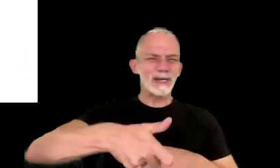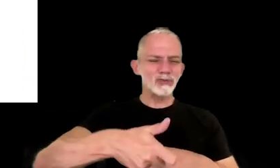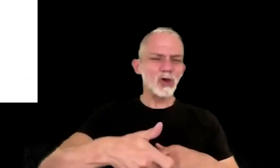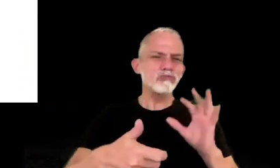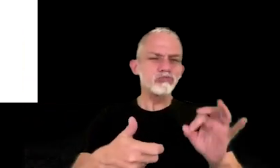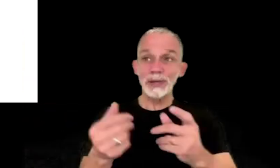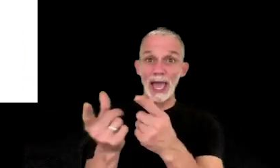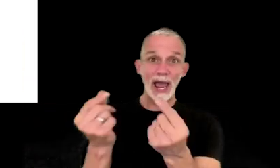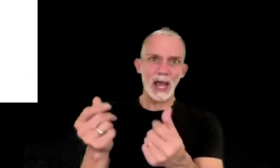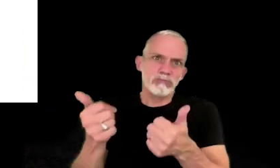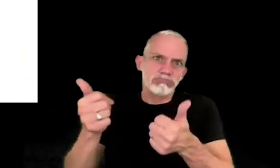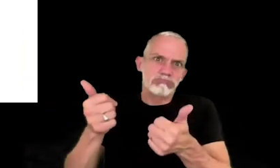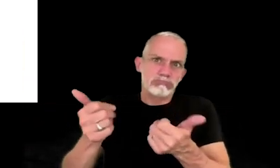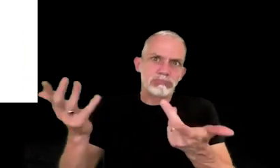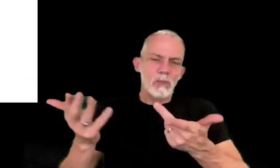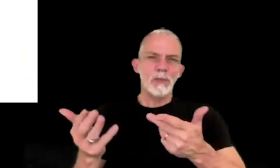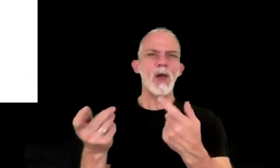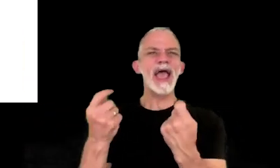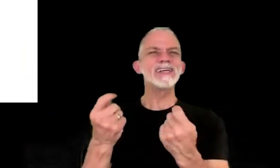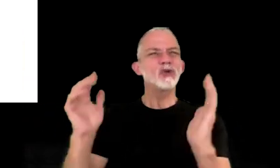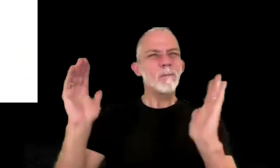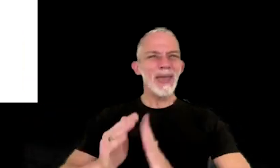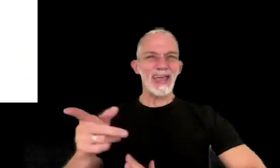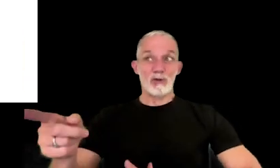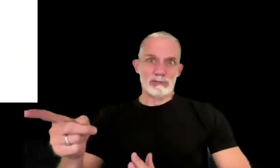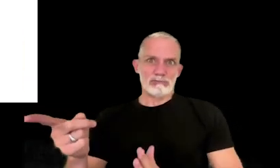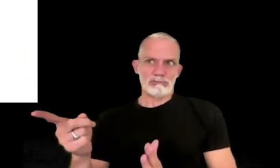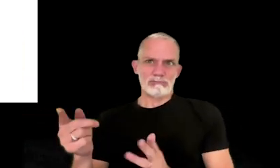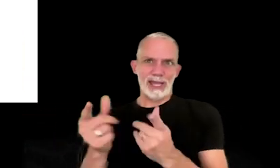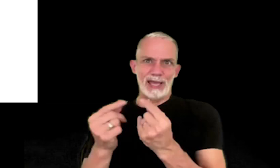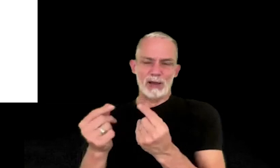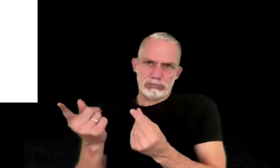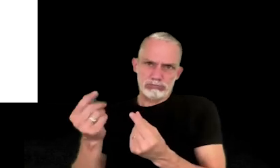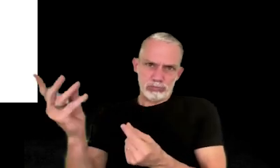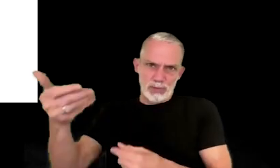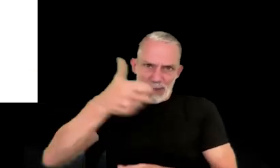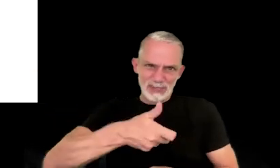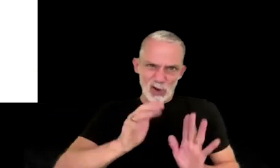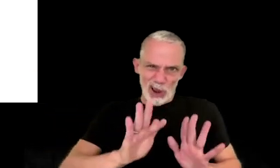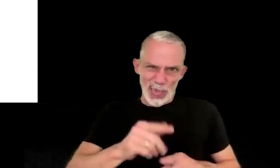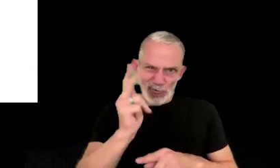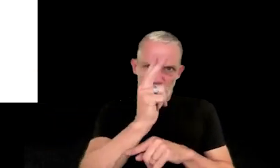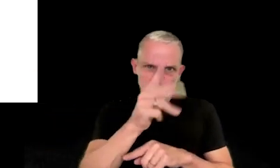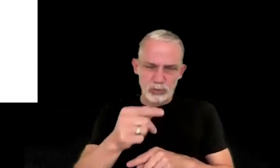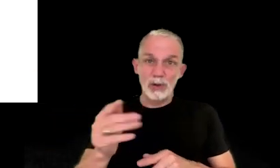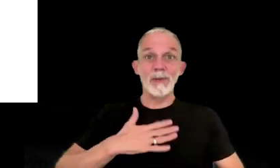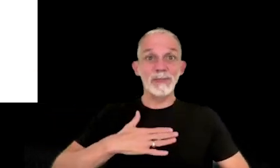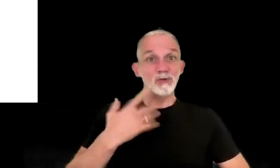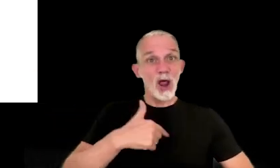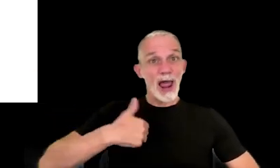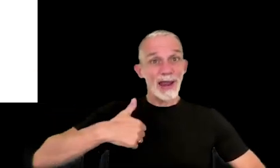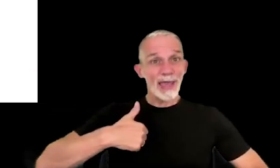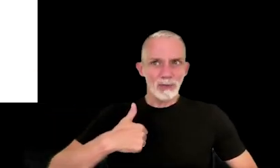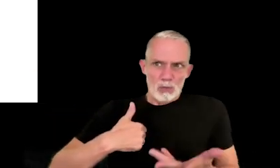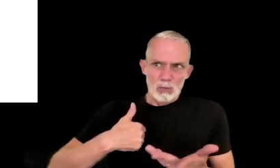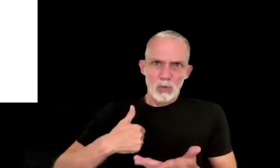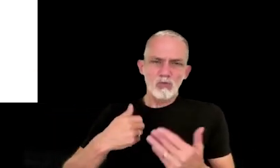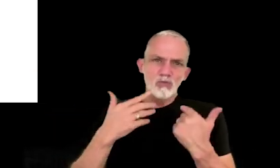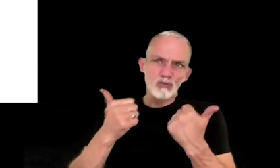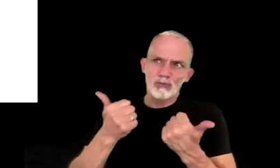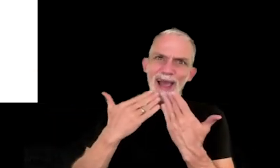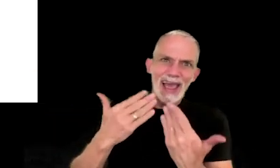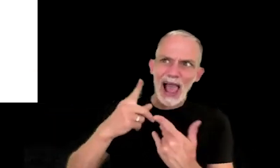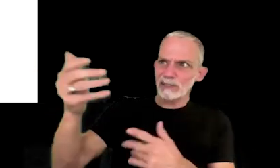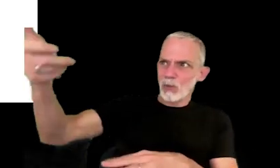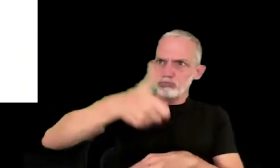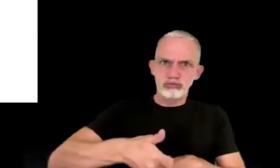Japón se beneficiaba porque el costo era menor para ellos, le quedaba la inversión, Para nosotros, como Argentina, esa inversión era muy interesante.